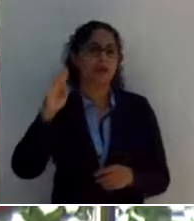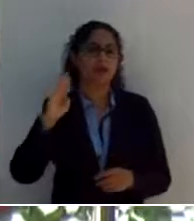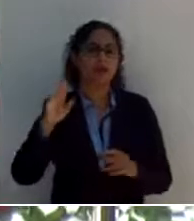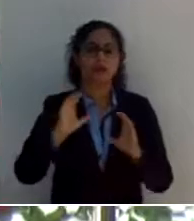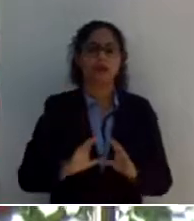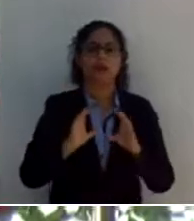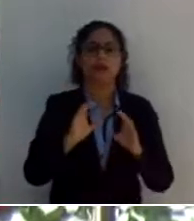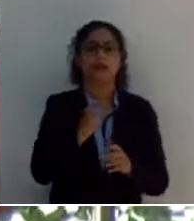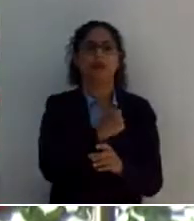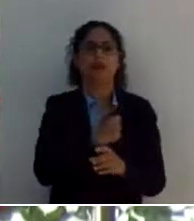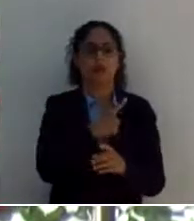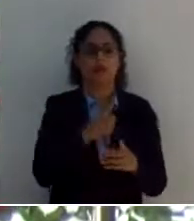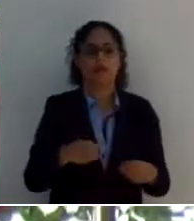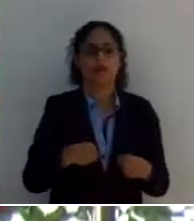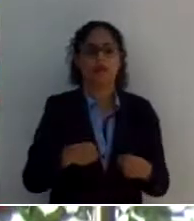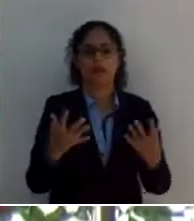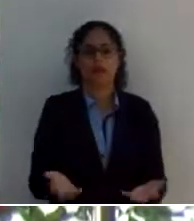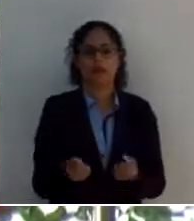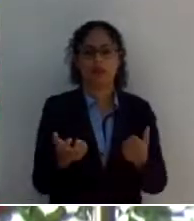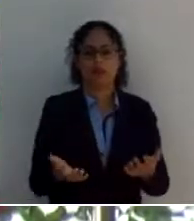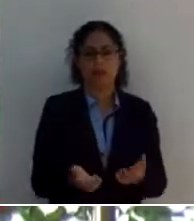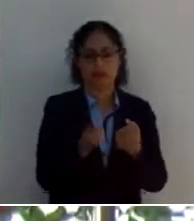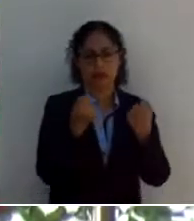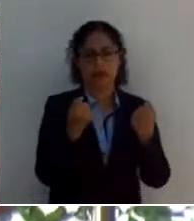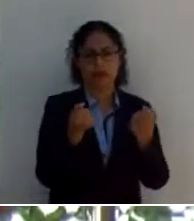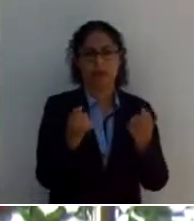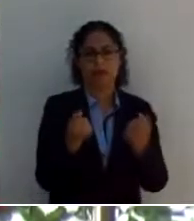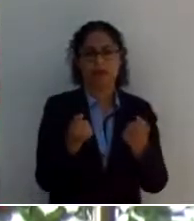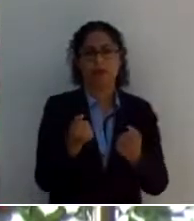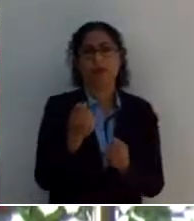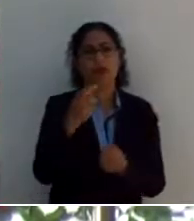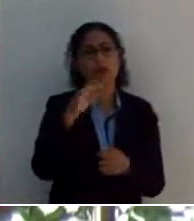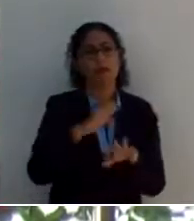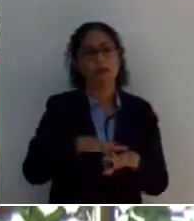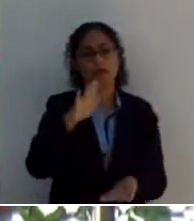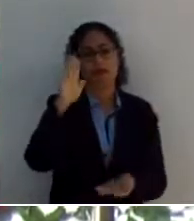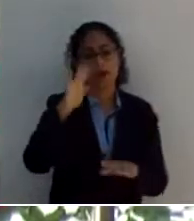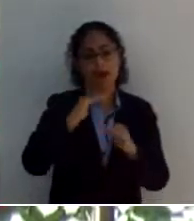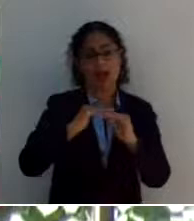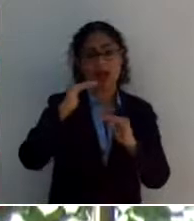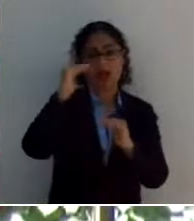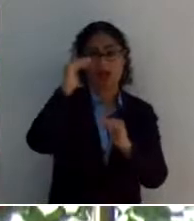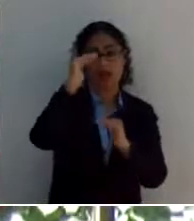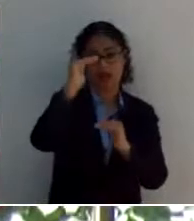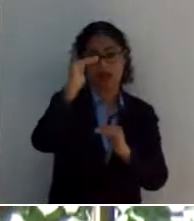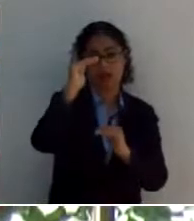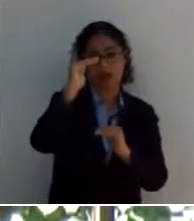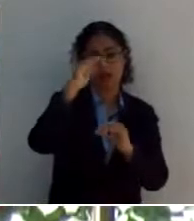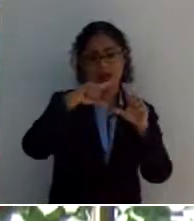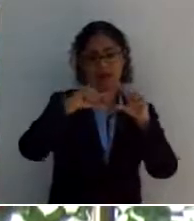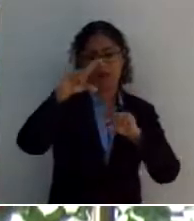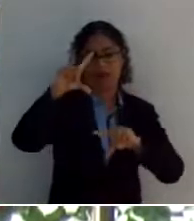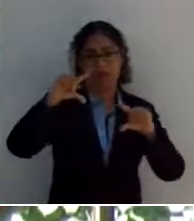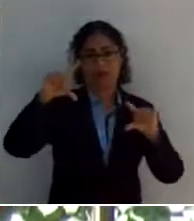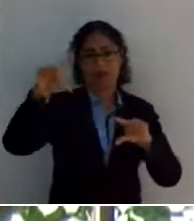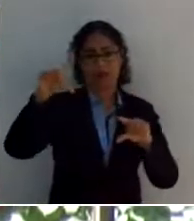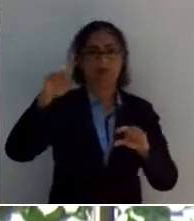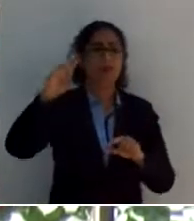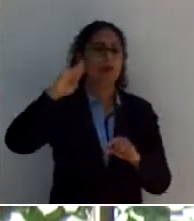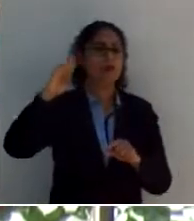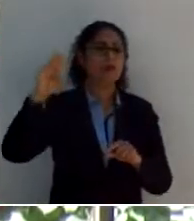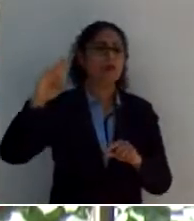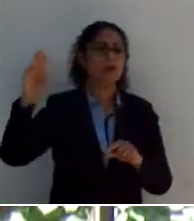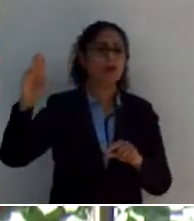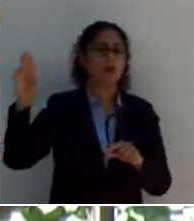michoacanos y salvar vidas. A tal grado que en el punto más álgido de la crisis, Michoacán es de los estados